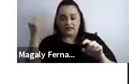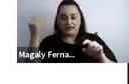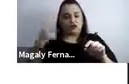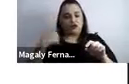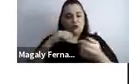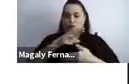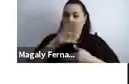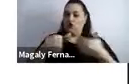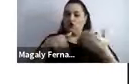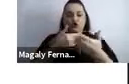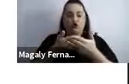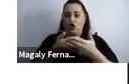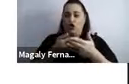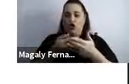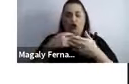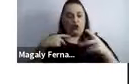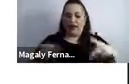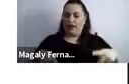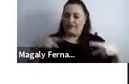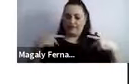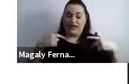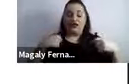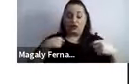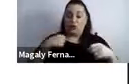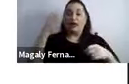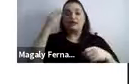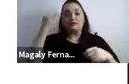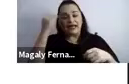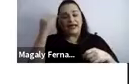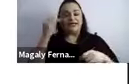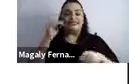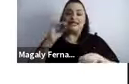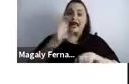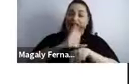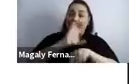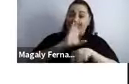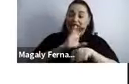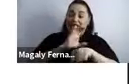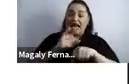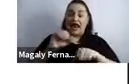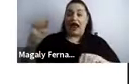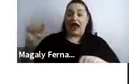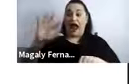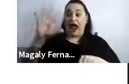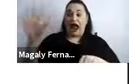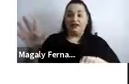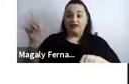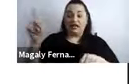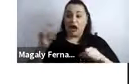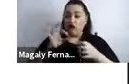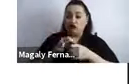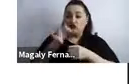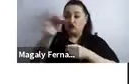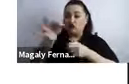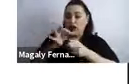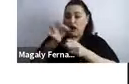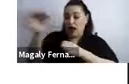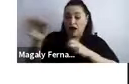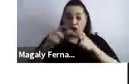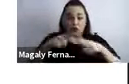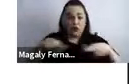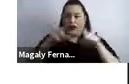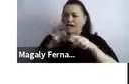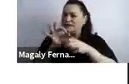ocurre en la vida. Yo tuve una experiencia clínica en el África rural, en lugares muy remotos,